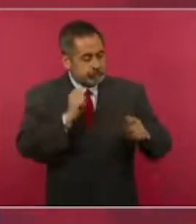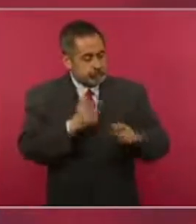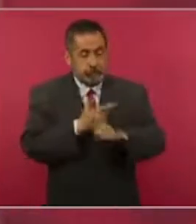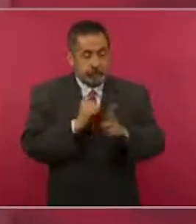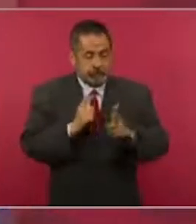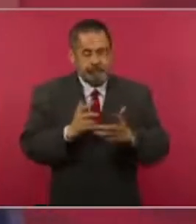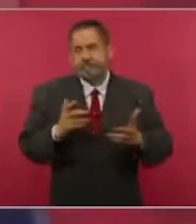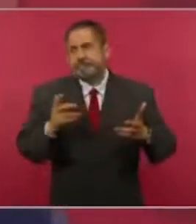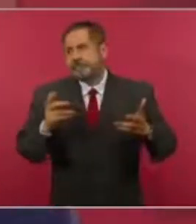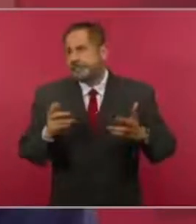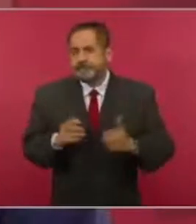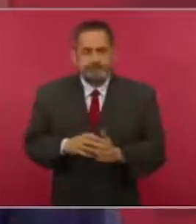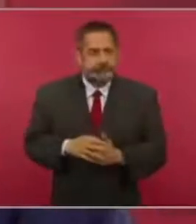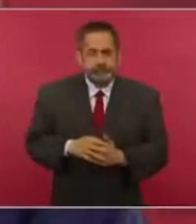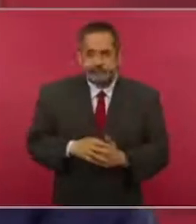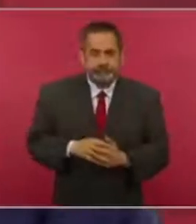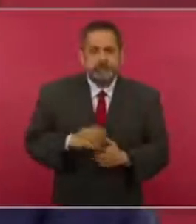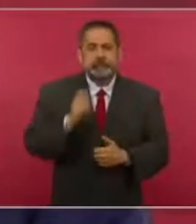avalar